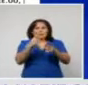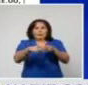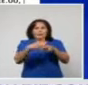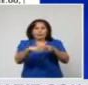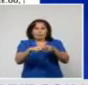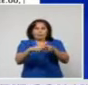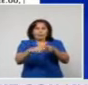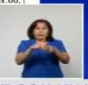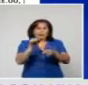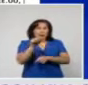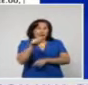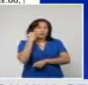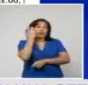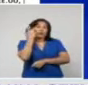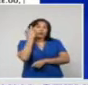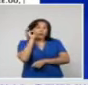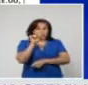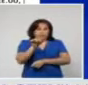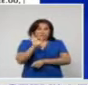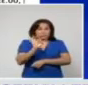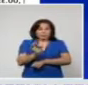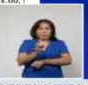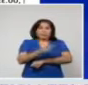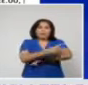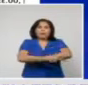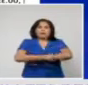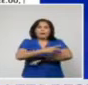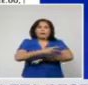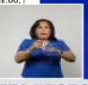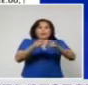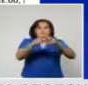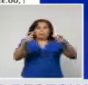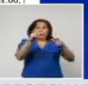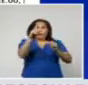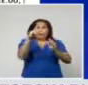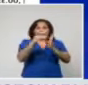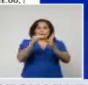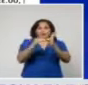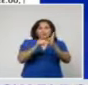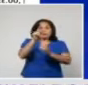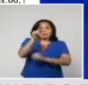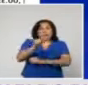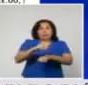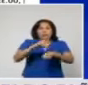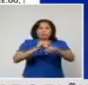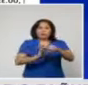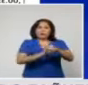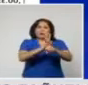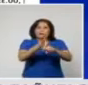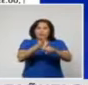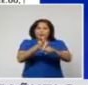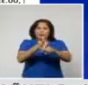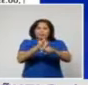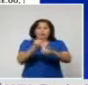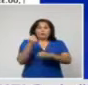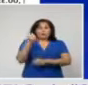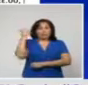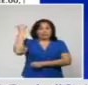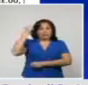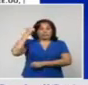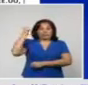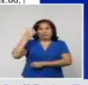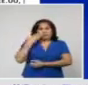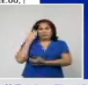es el que está hablando de países con más de 1.000.000 de casos confirmados. Ustedes ven que